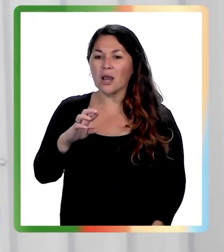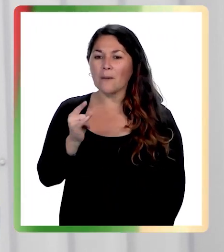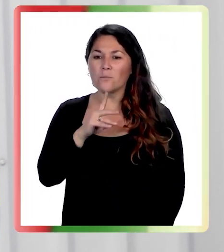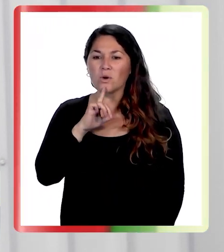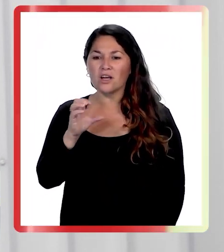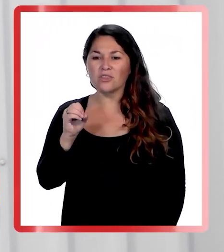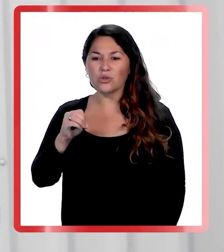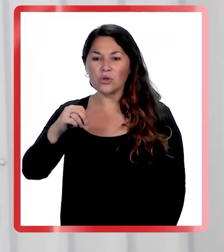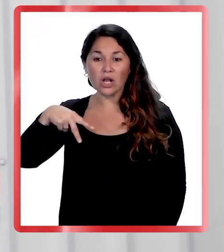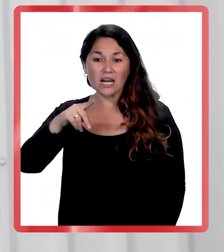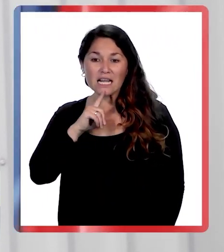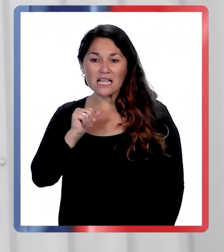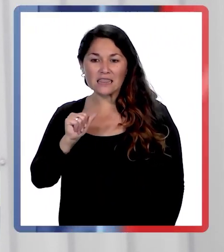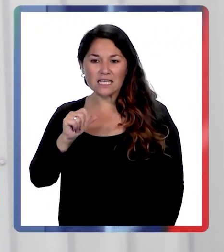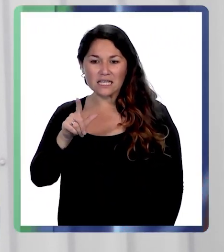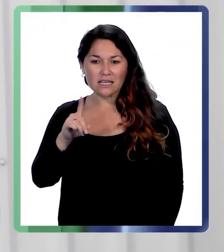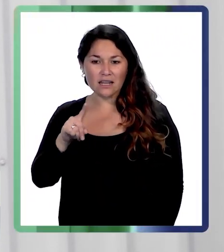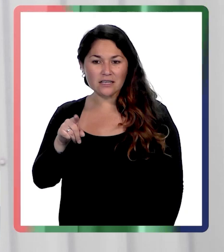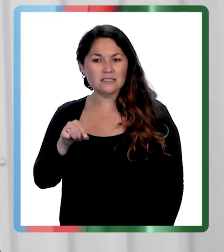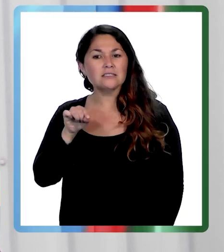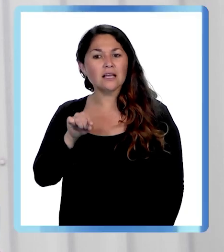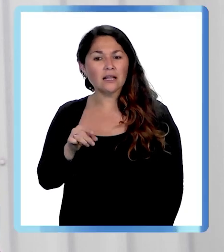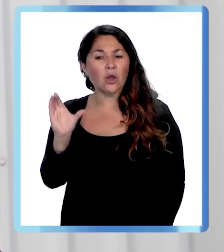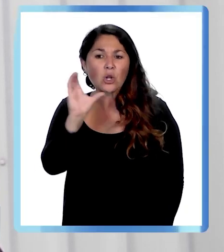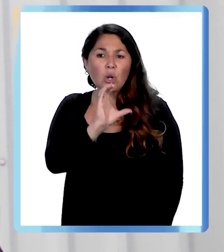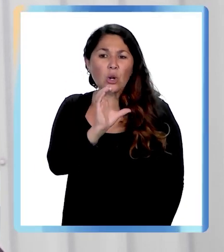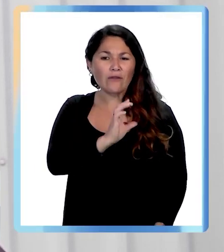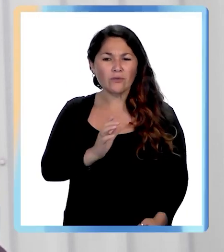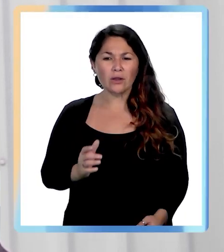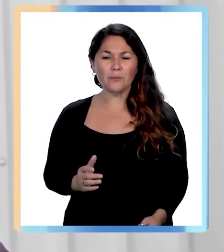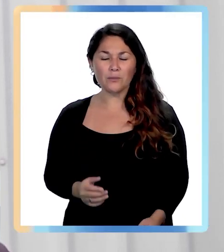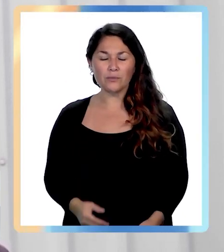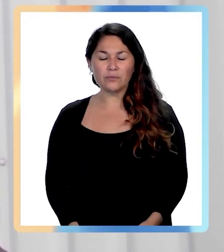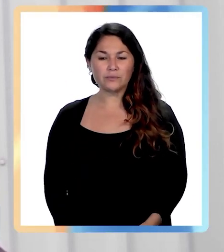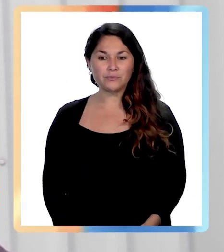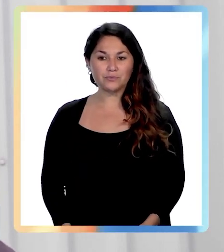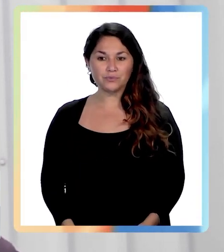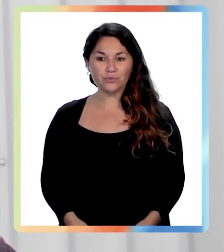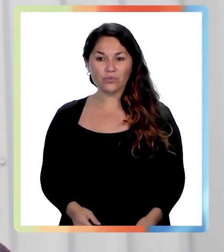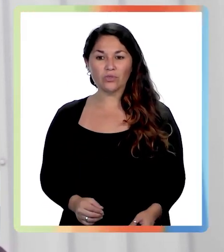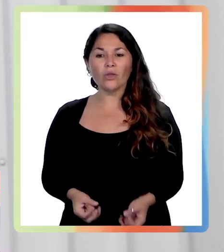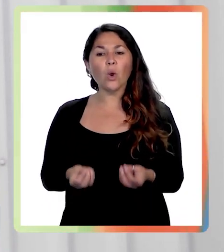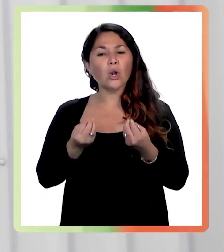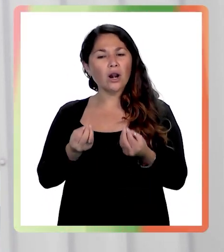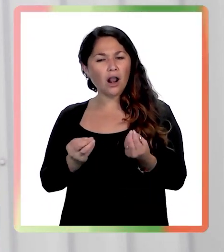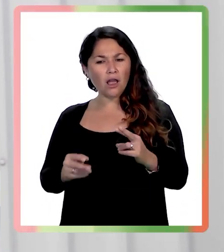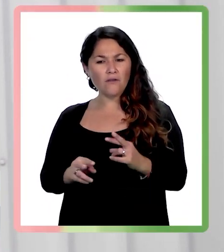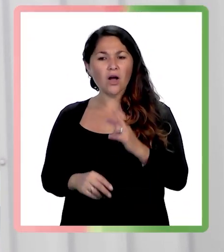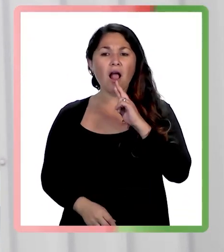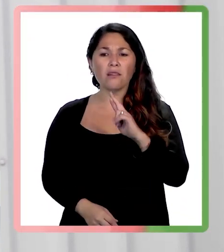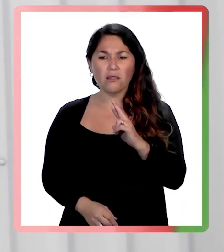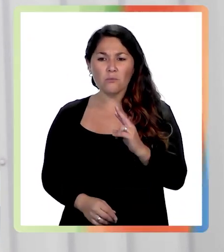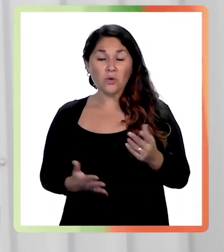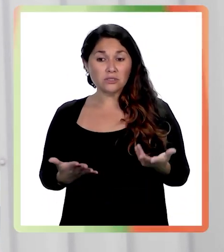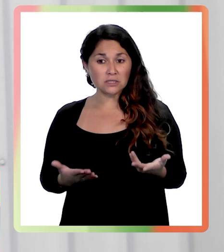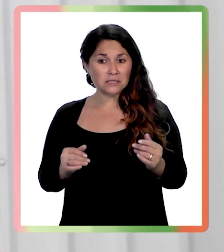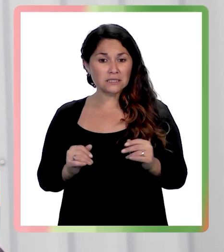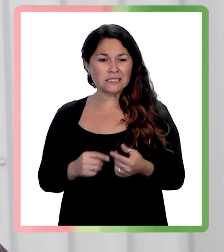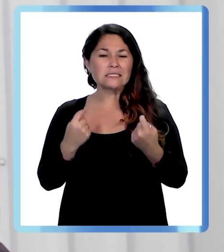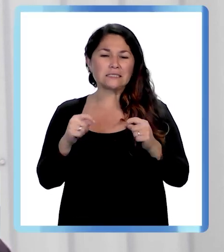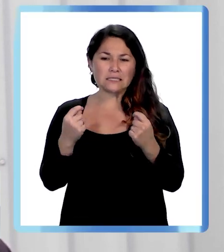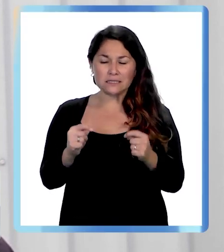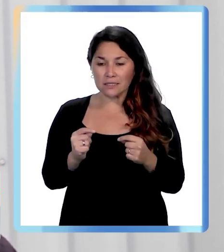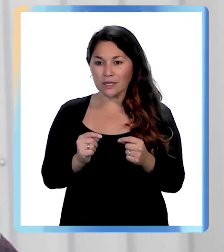lo que buscamos era poder tener una buena respuesta. En paralelo, tal como le informamos, estamos haciendo